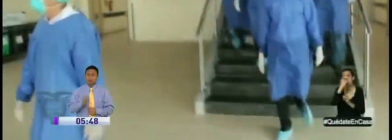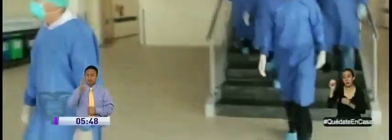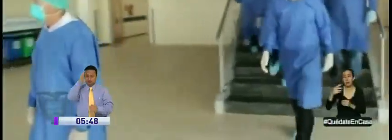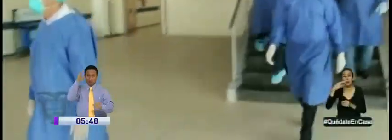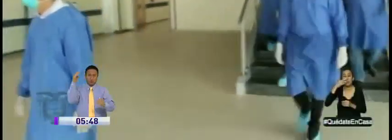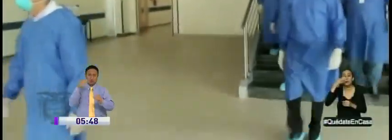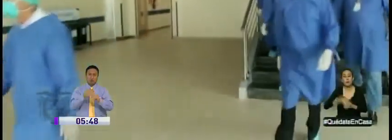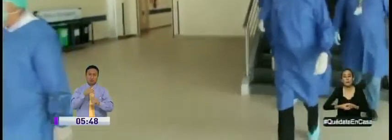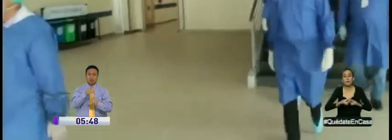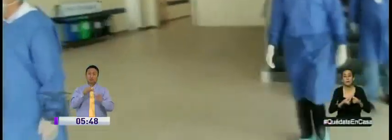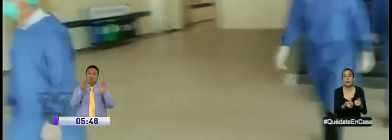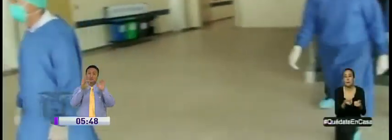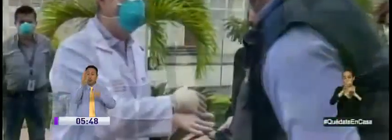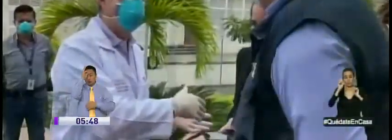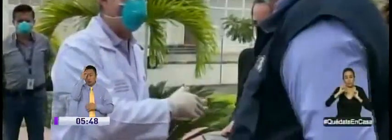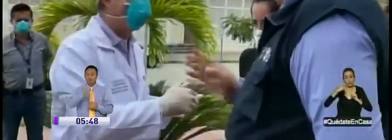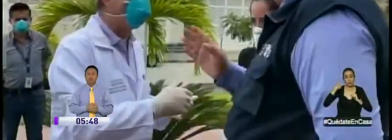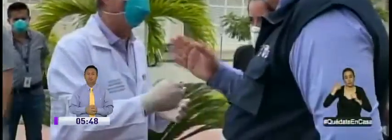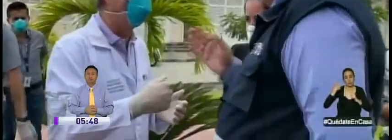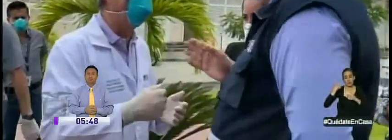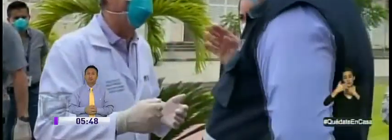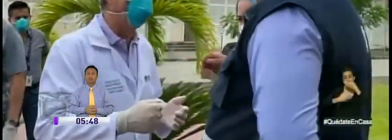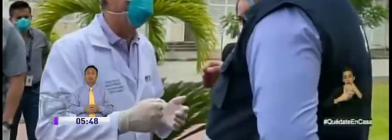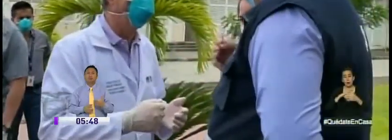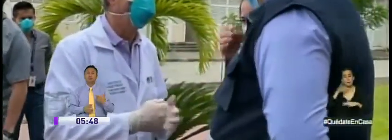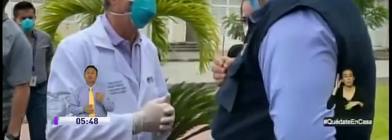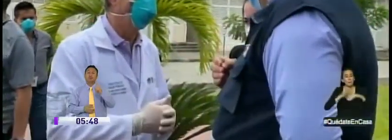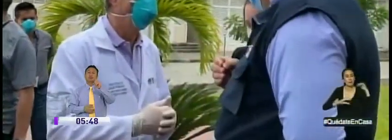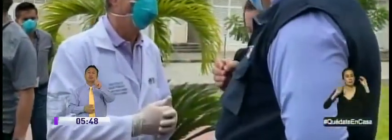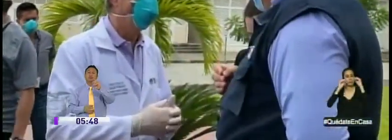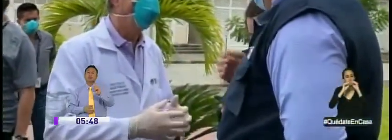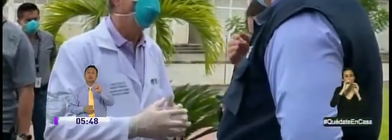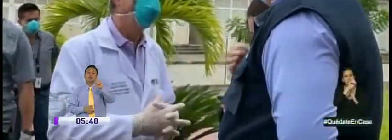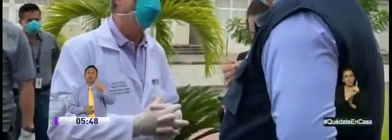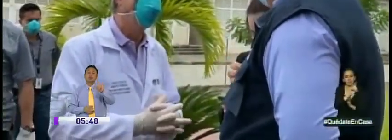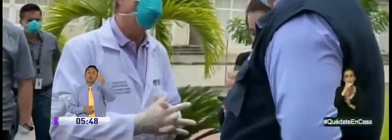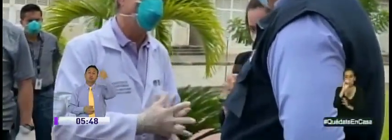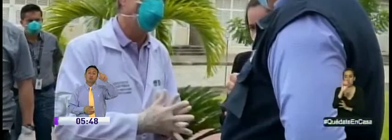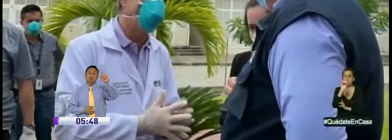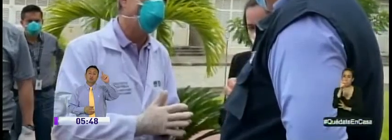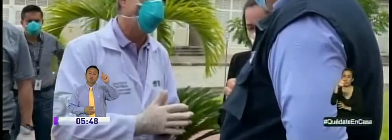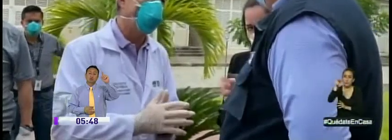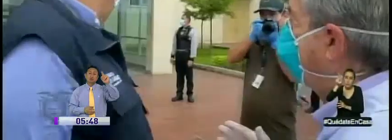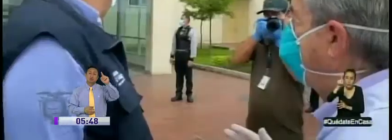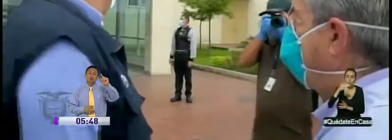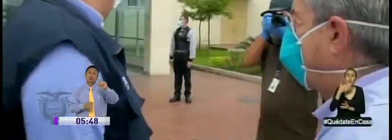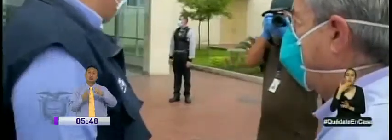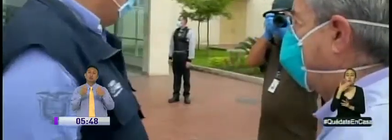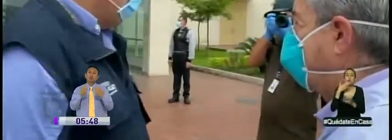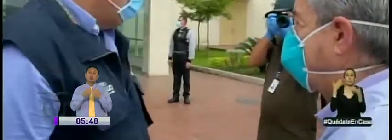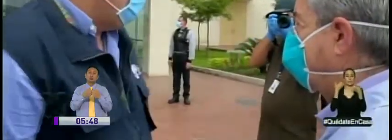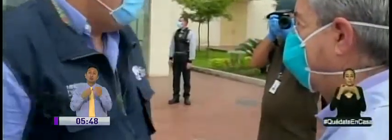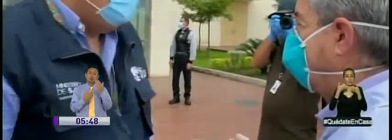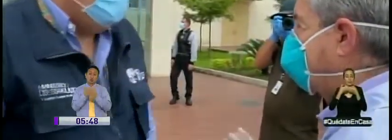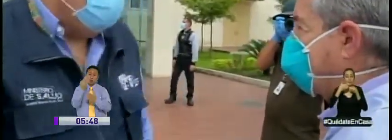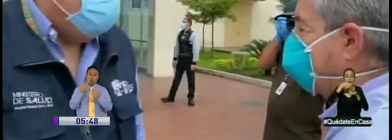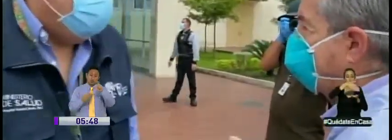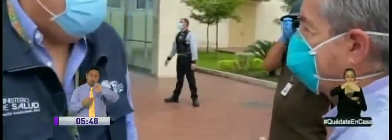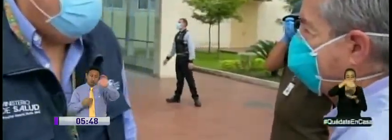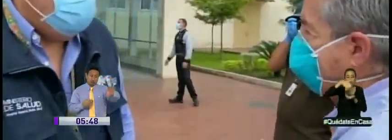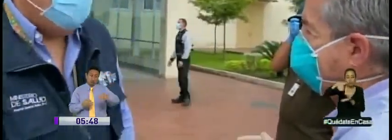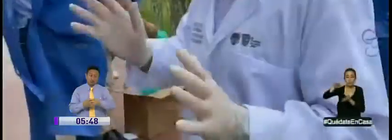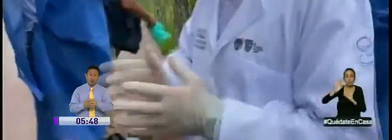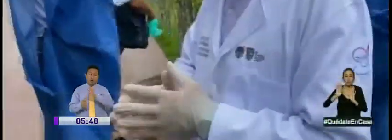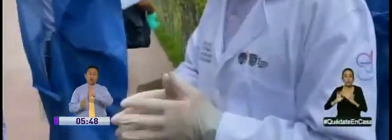destinadas hacia esos sectores. Tenemos más de 101 millones destinados para equipamiento y